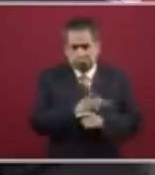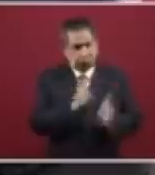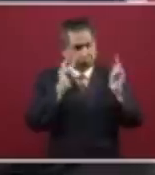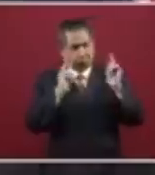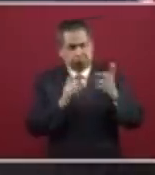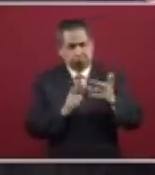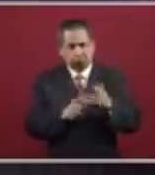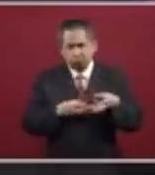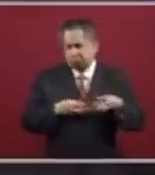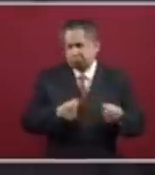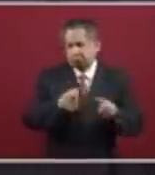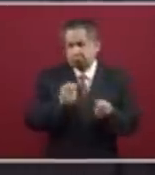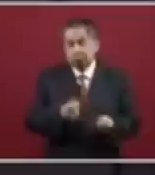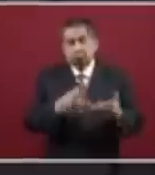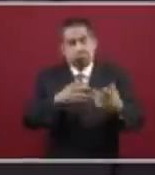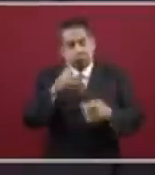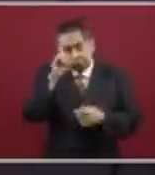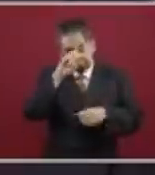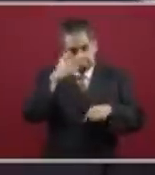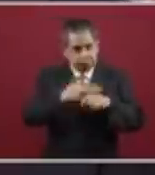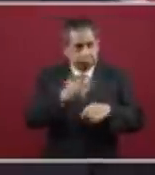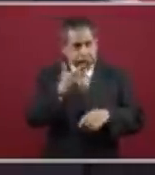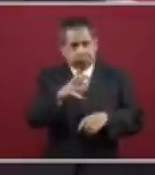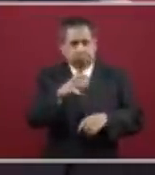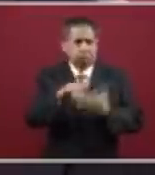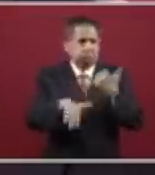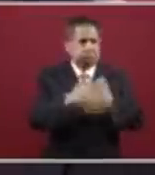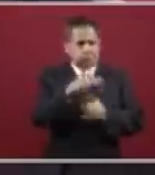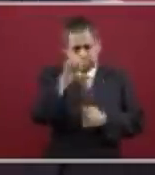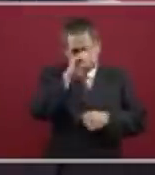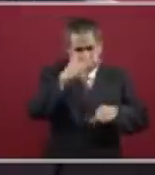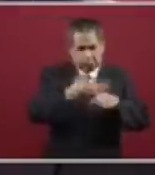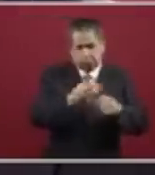y se podían tener 10, 15 asesores.